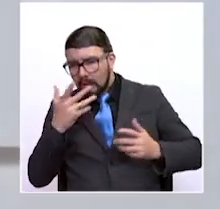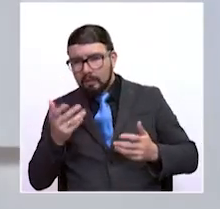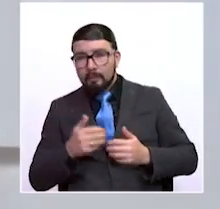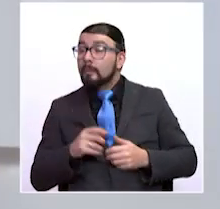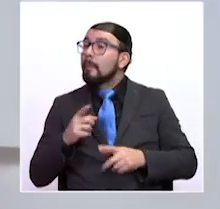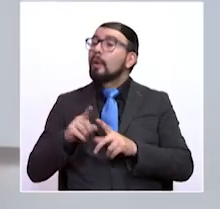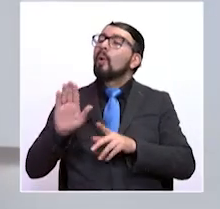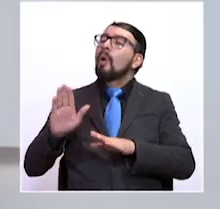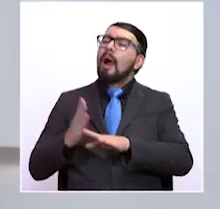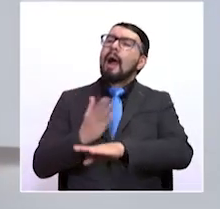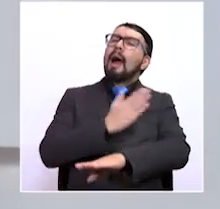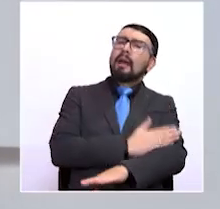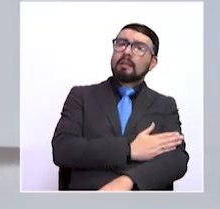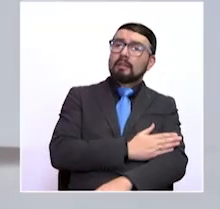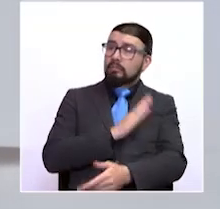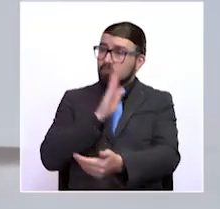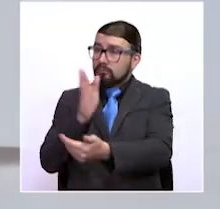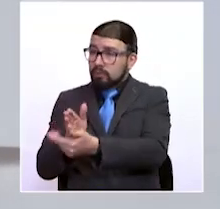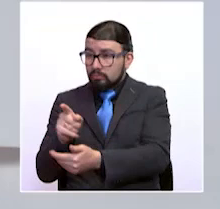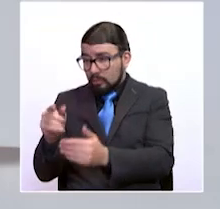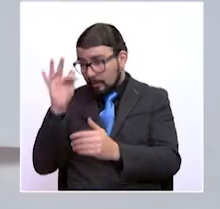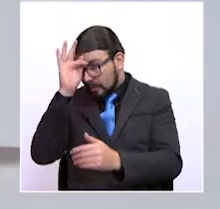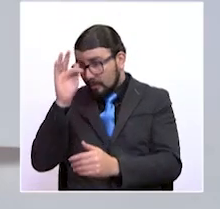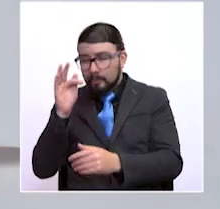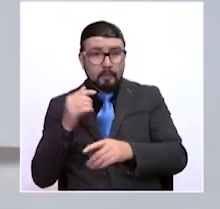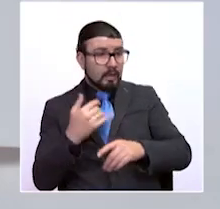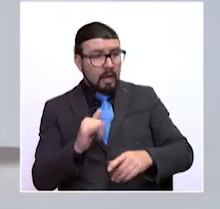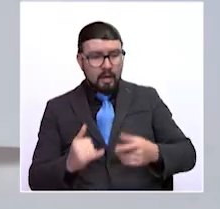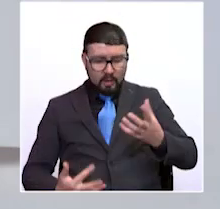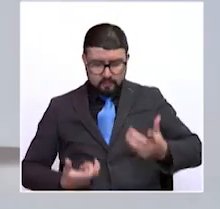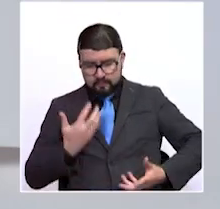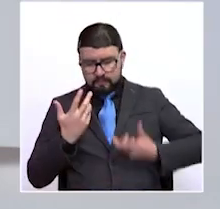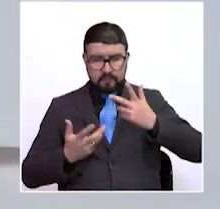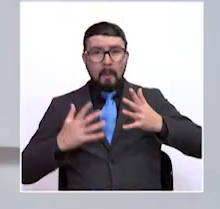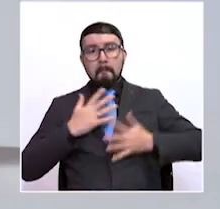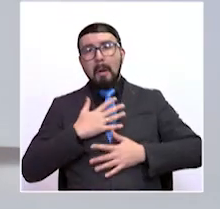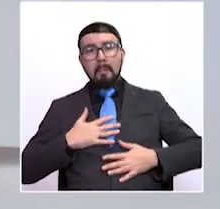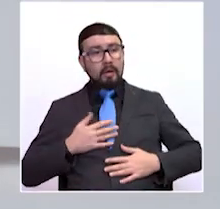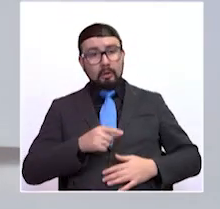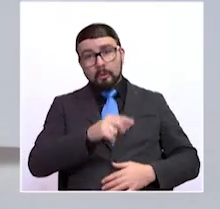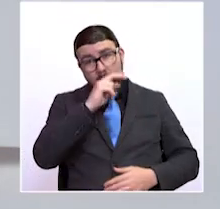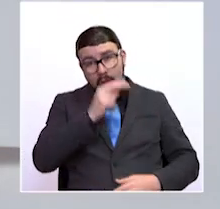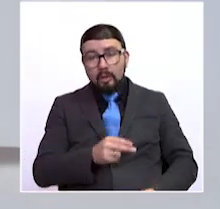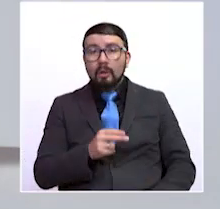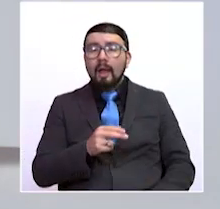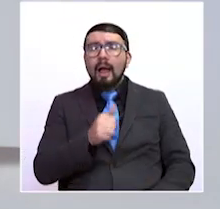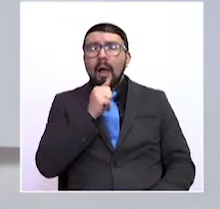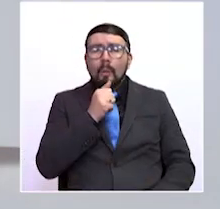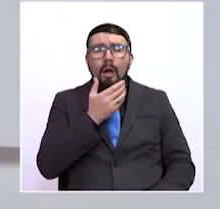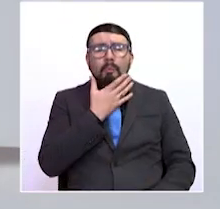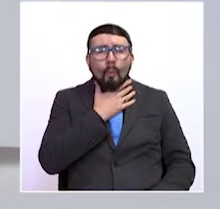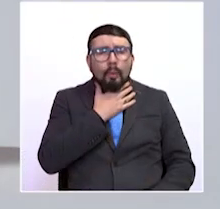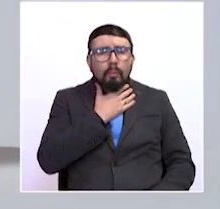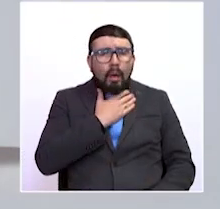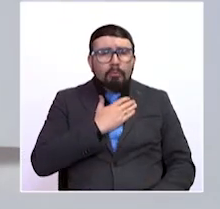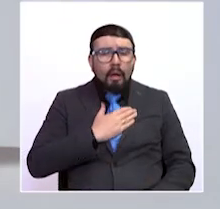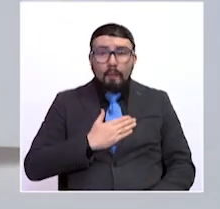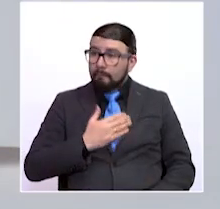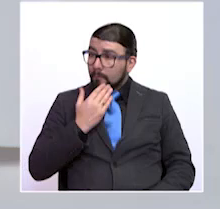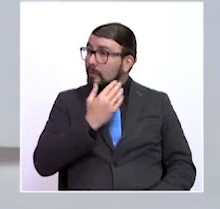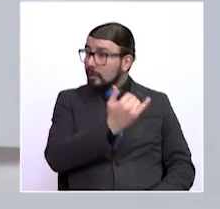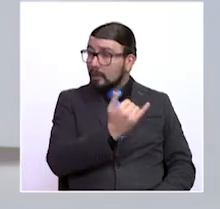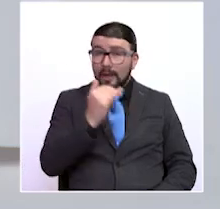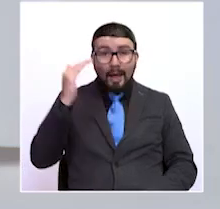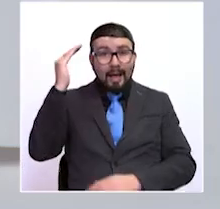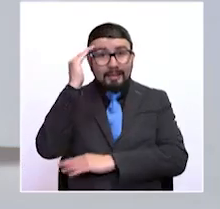ustedes, entonces, listo, le apagaron el fuego. El niño empieza a deshidratarse. La doctora Colombia me decía que trajeron un paciente hoy de